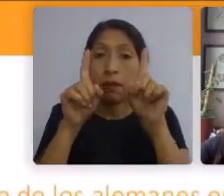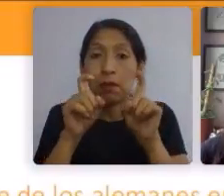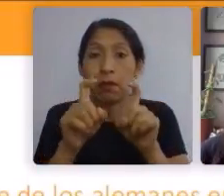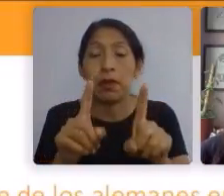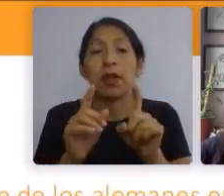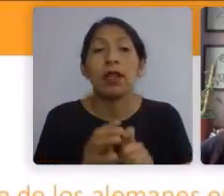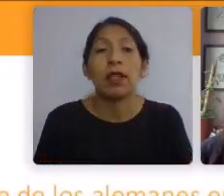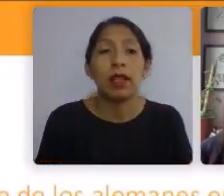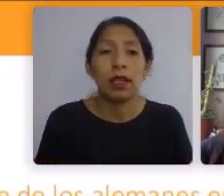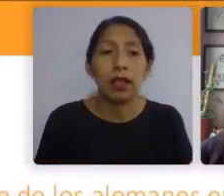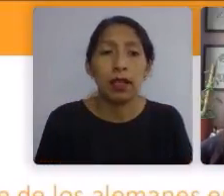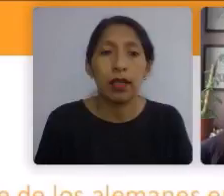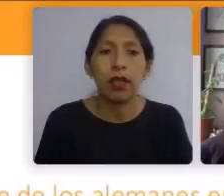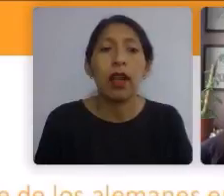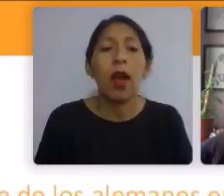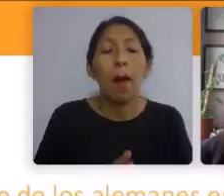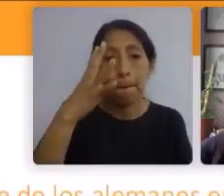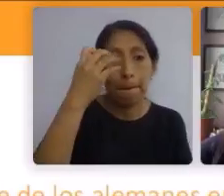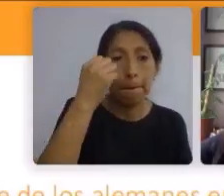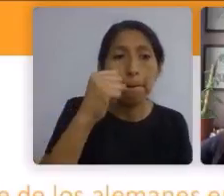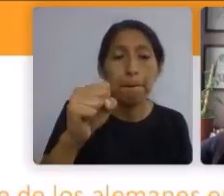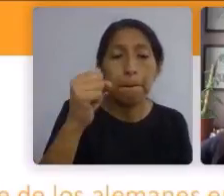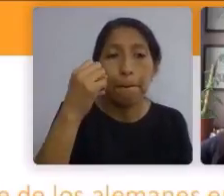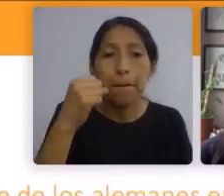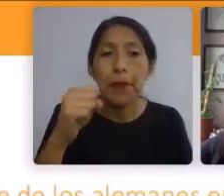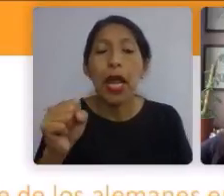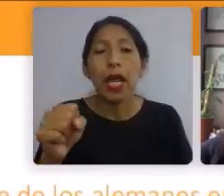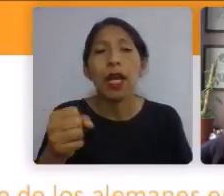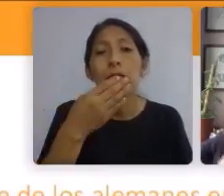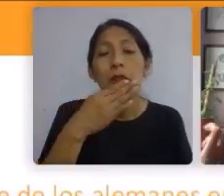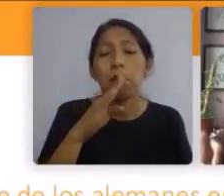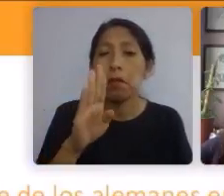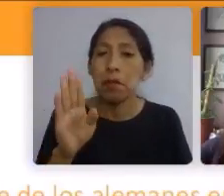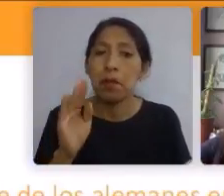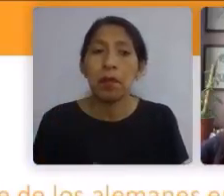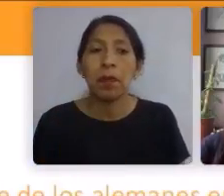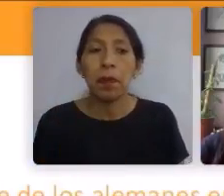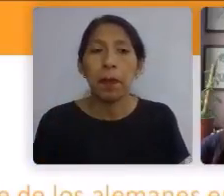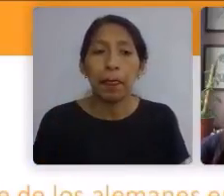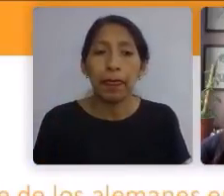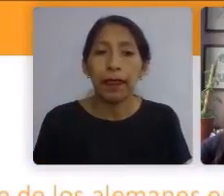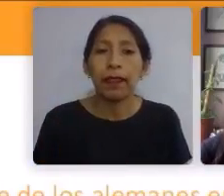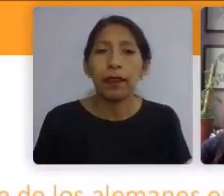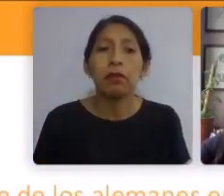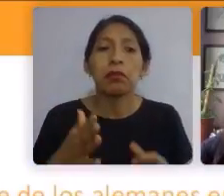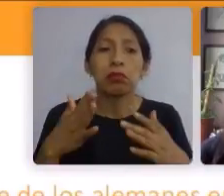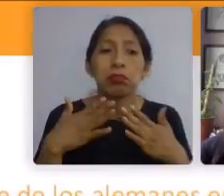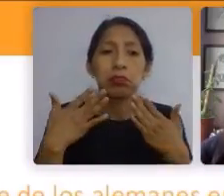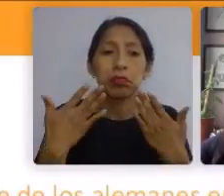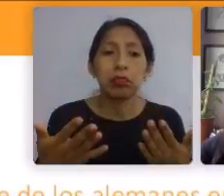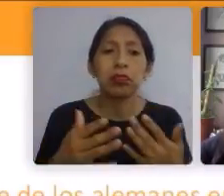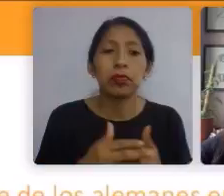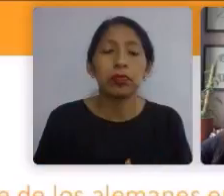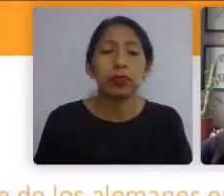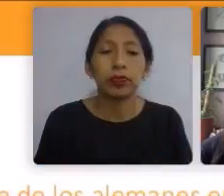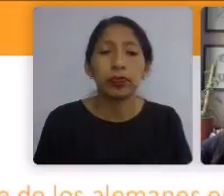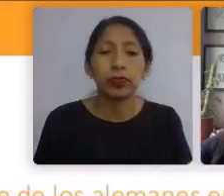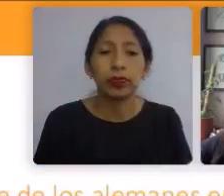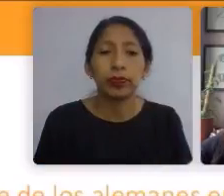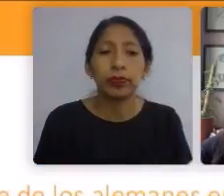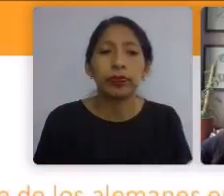la intención de viajar en los próximos meses, aquellos alemanes que suelen viajar, ¿sí?